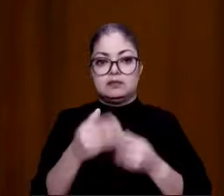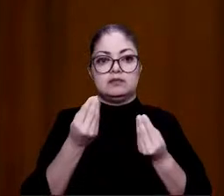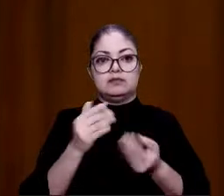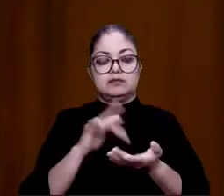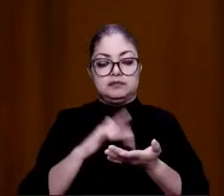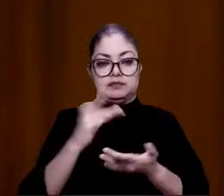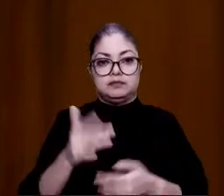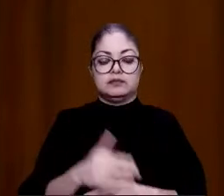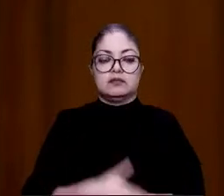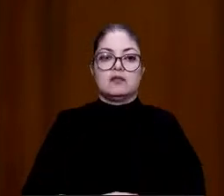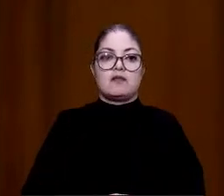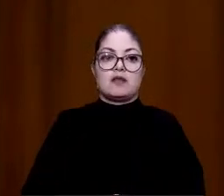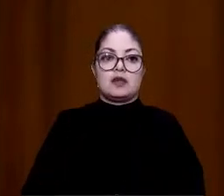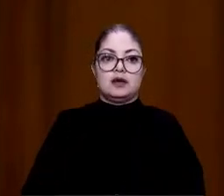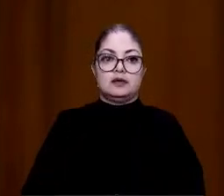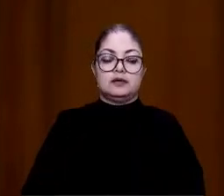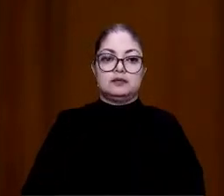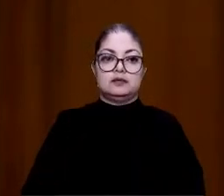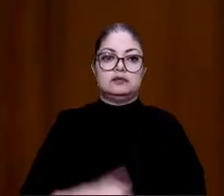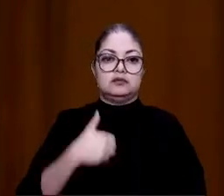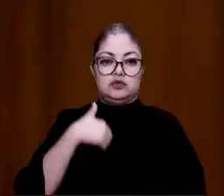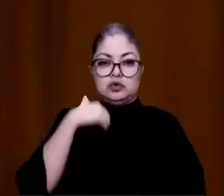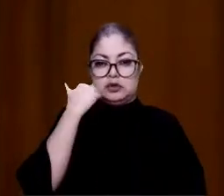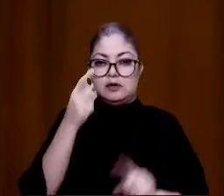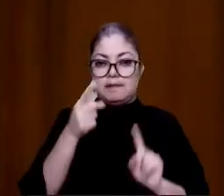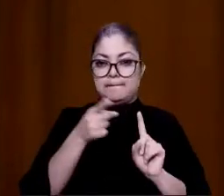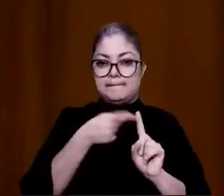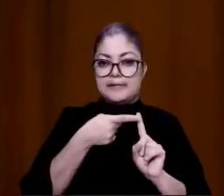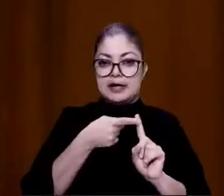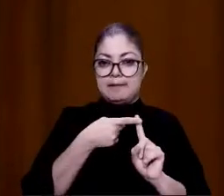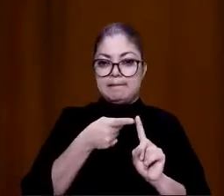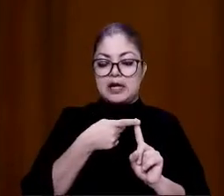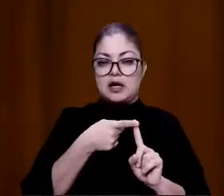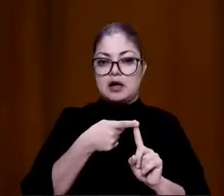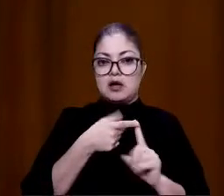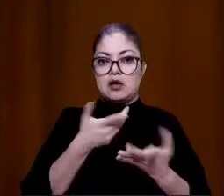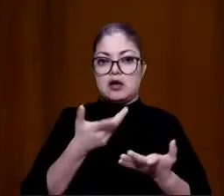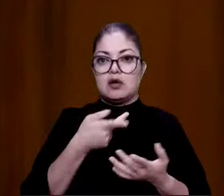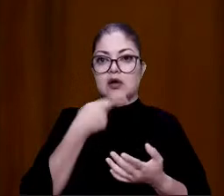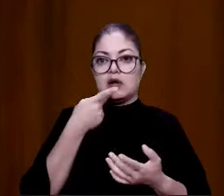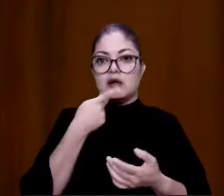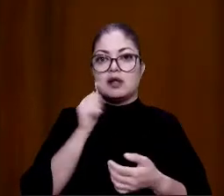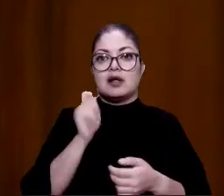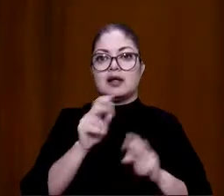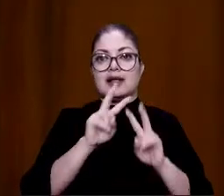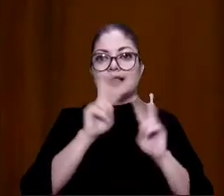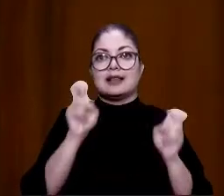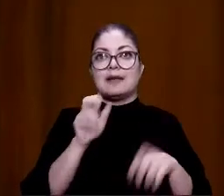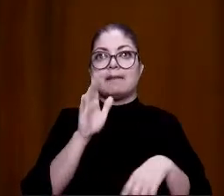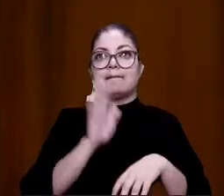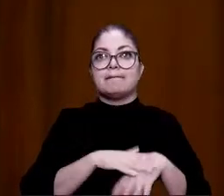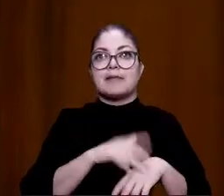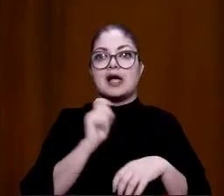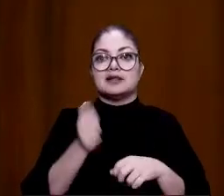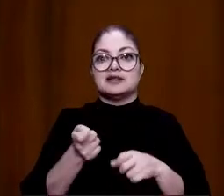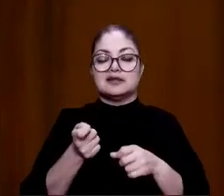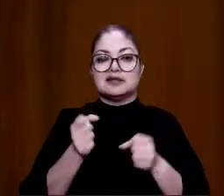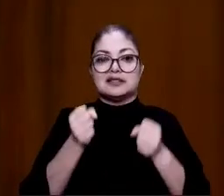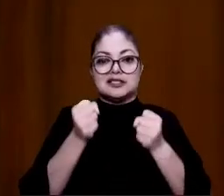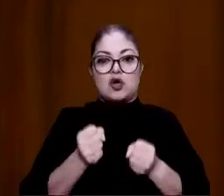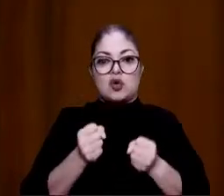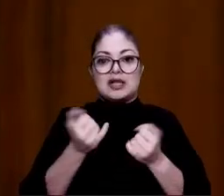gracias. Quisiera primero abordar el tema en general del tema de la seguridad y del robo